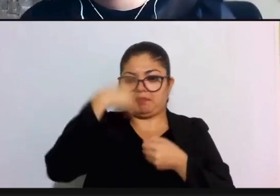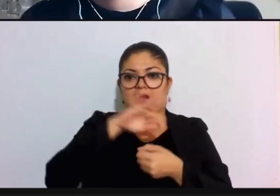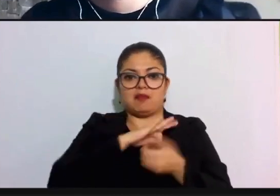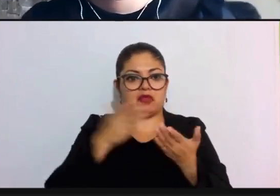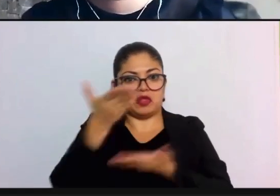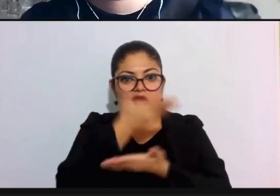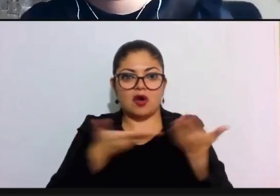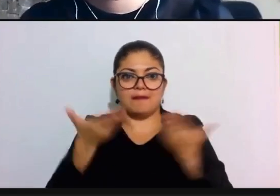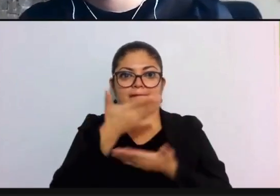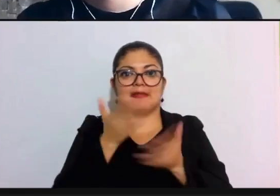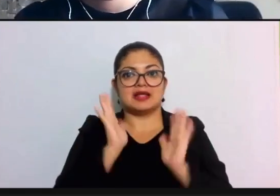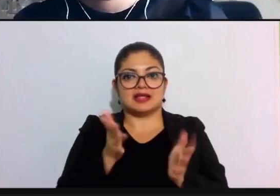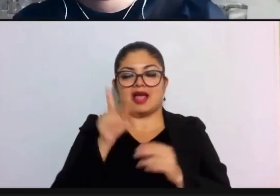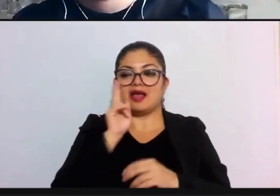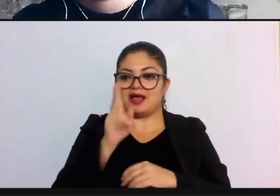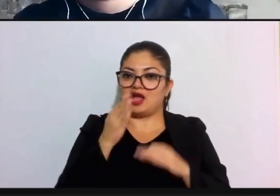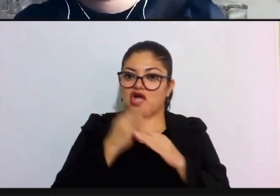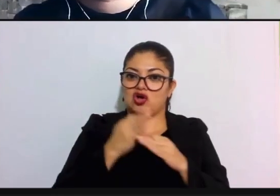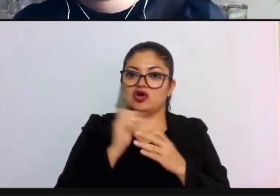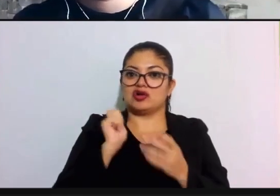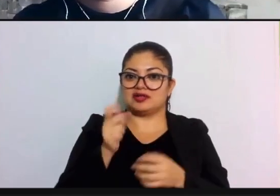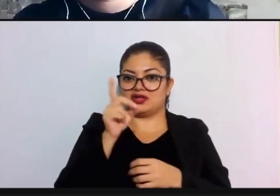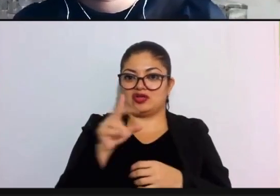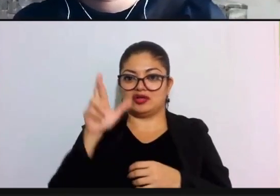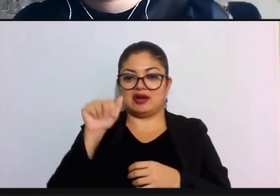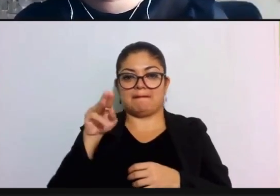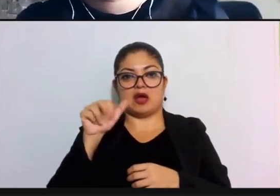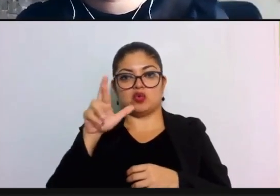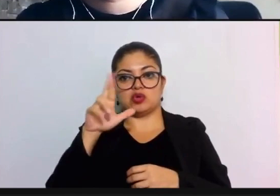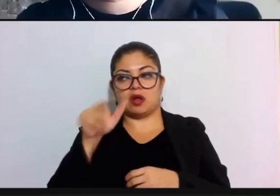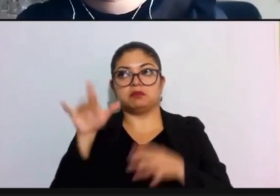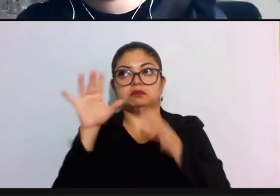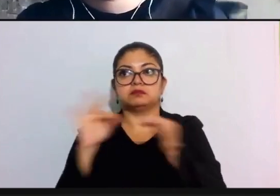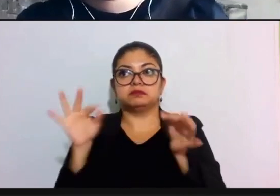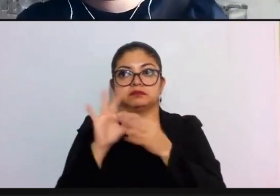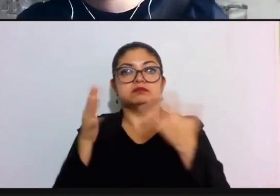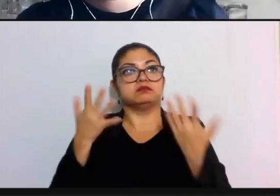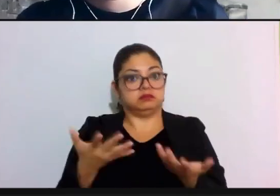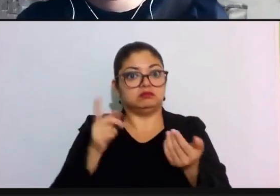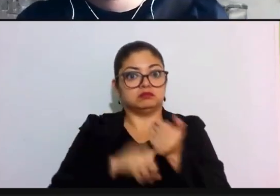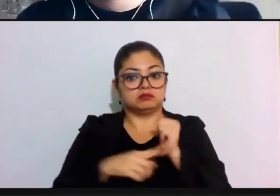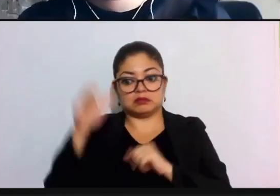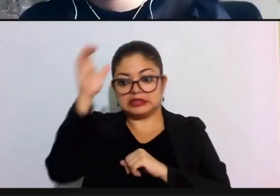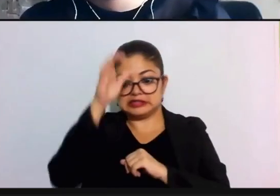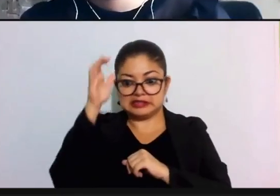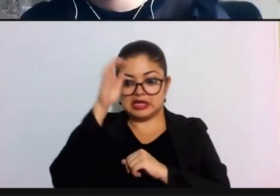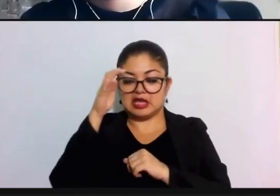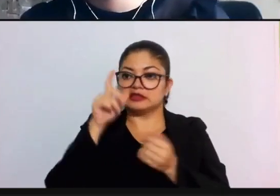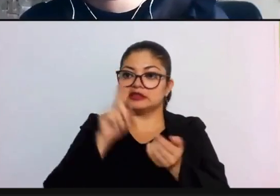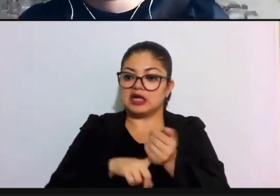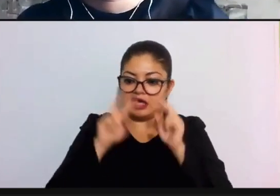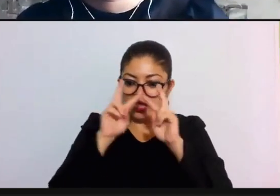doctora Maura cómo es que la ciencia nos ayuda a analizar nuestra actividad física y se genera este